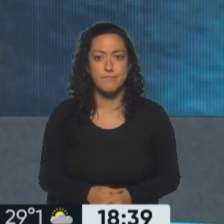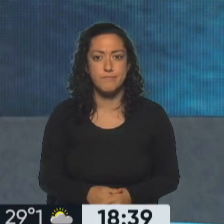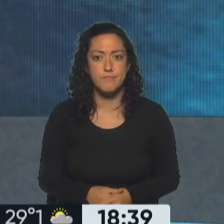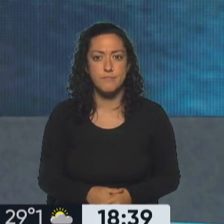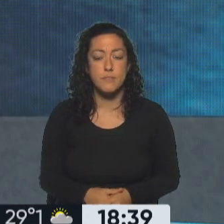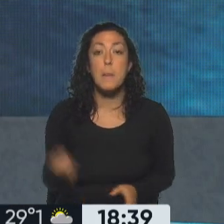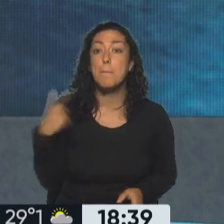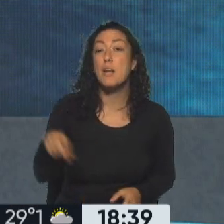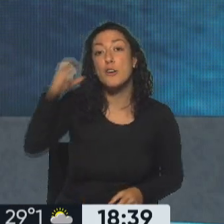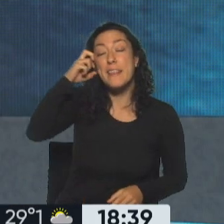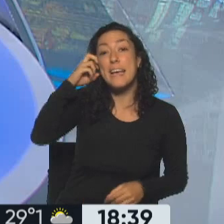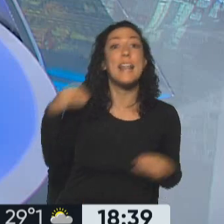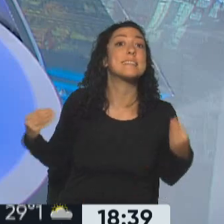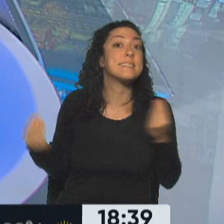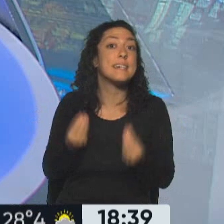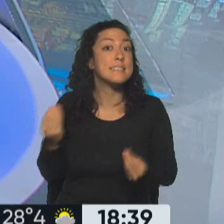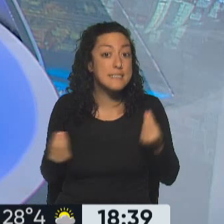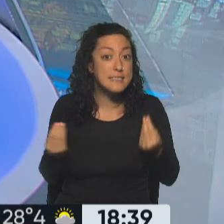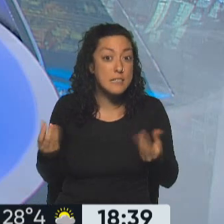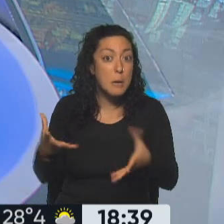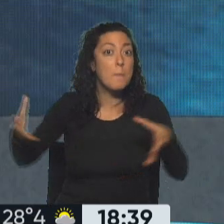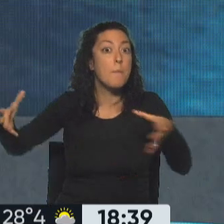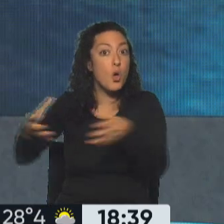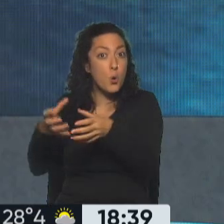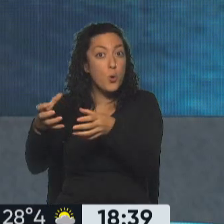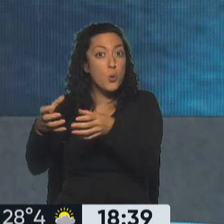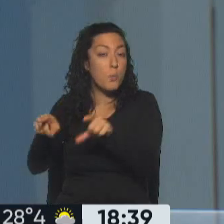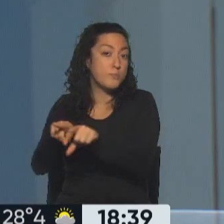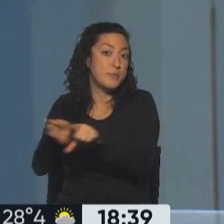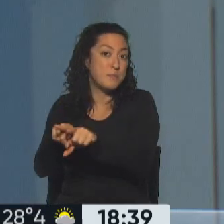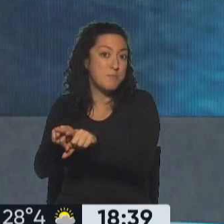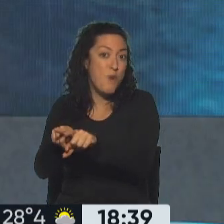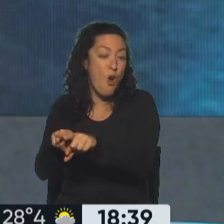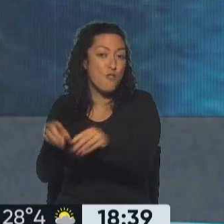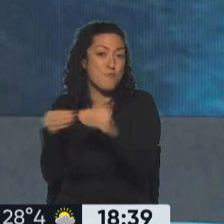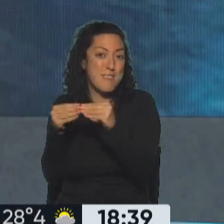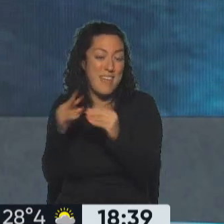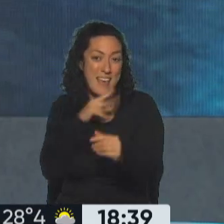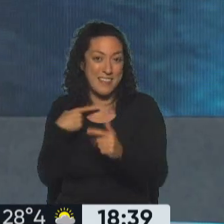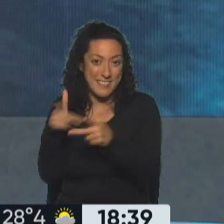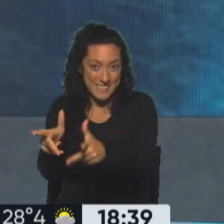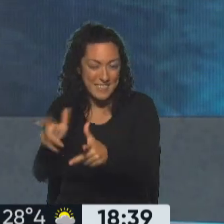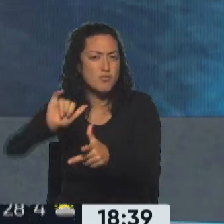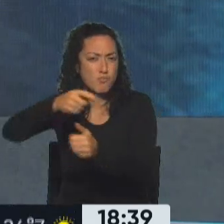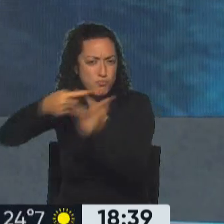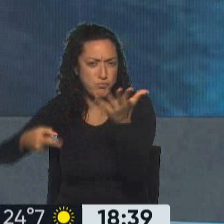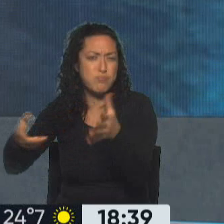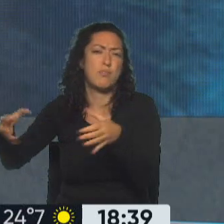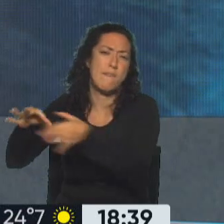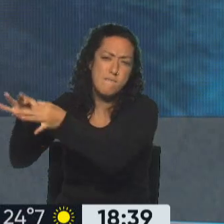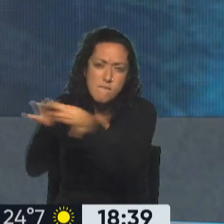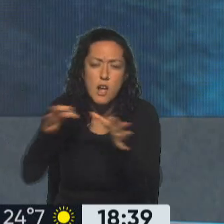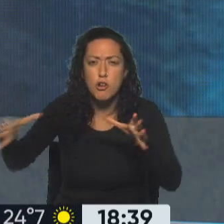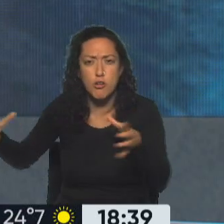qué van a ser los radicales Porque esa mesa chica que acaba de citar felicita está todo bien y trabajan en conjunto Porque además